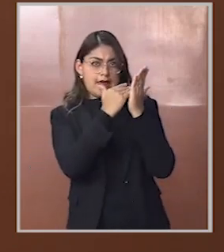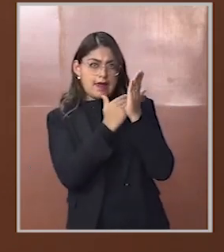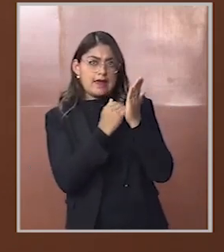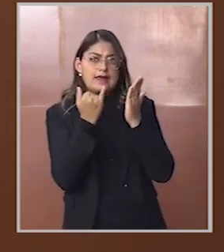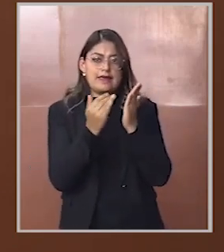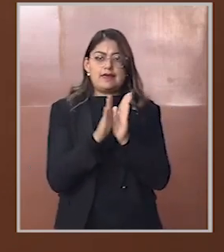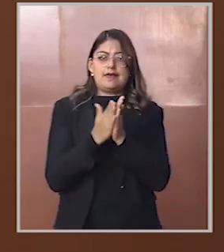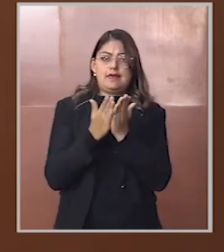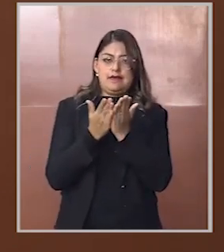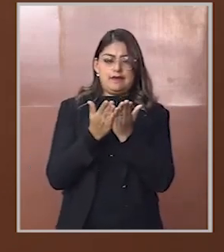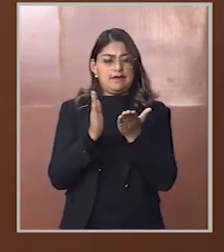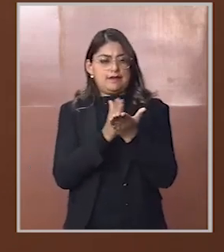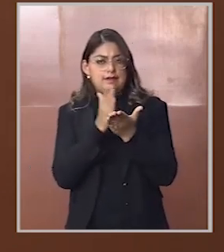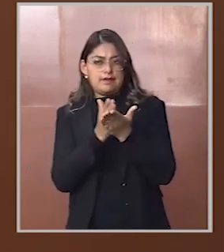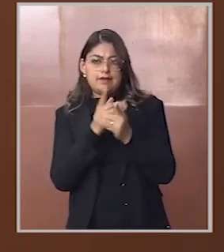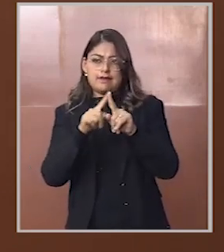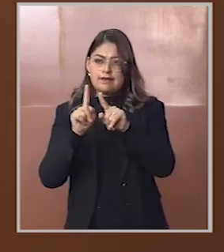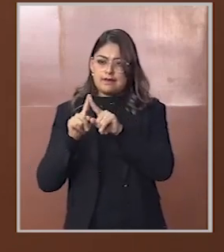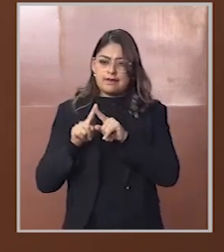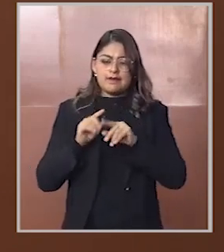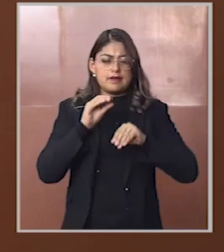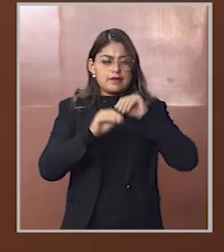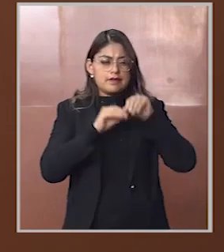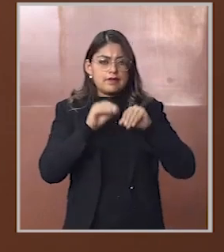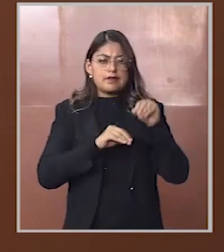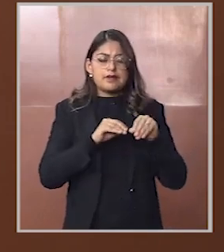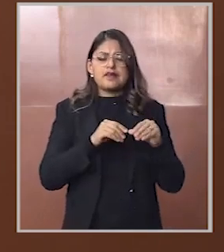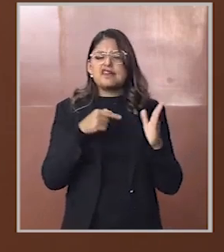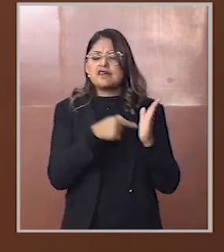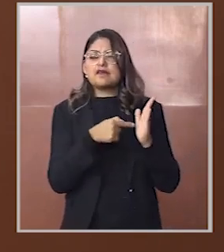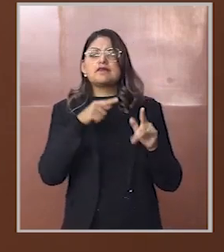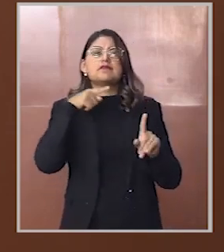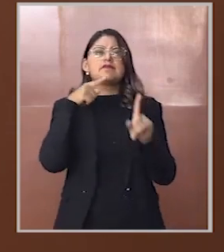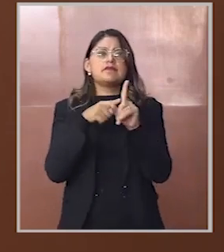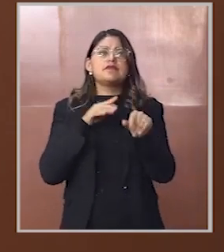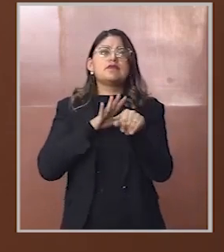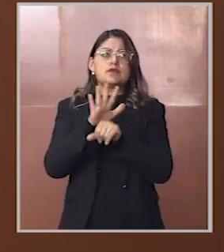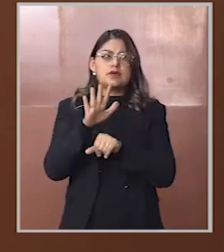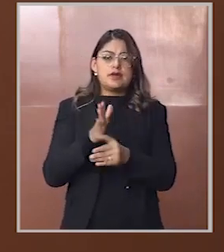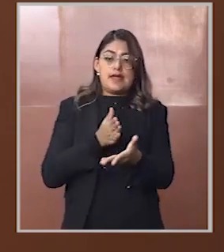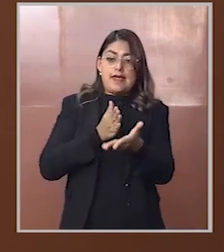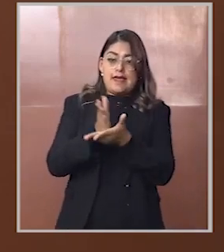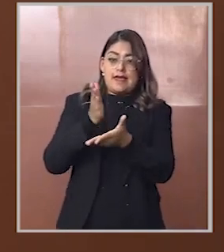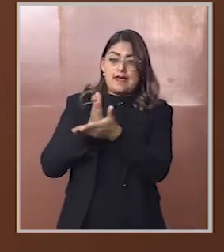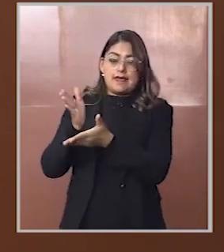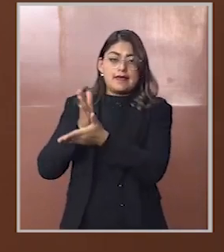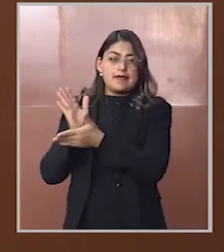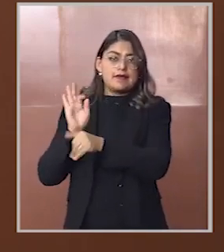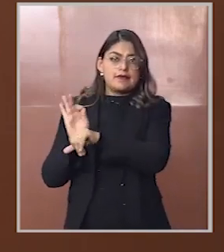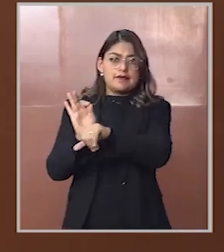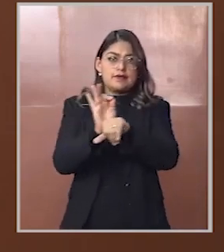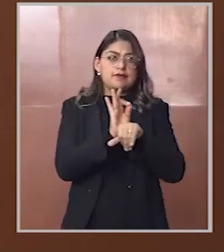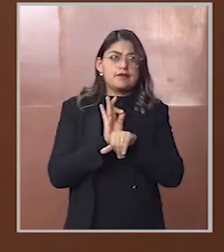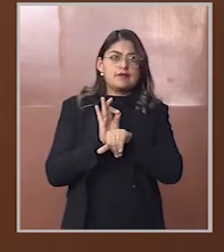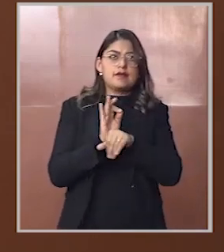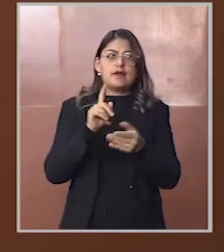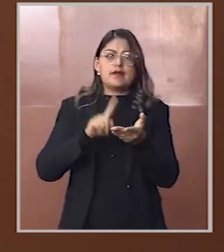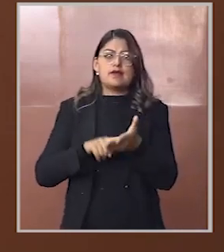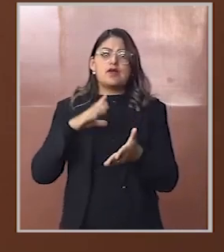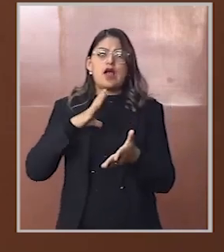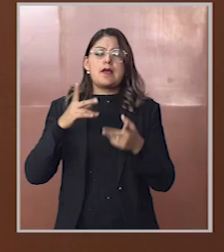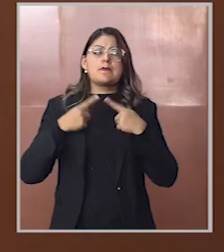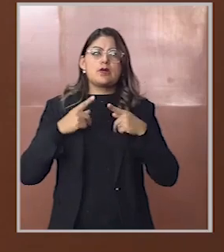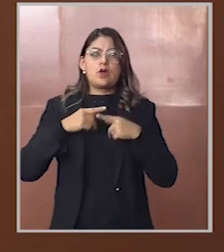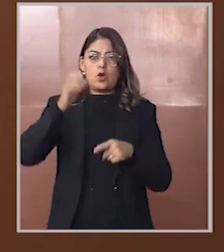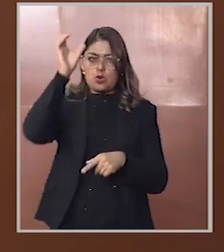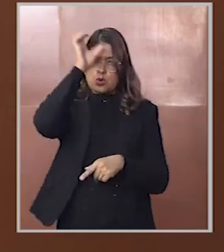cartillas que hoy se presentan coinciden en promover una justicia más accesible y un conocimiento de los casos en un contexto de